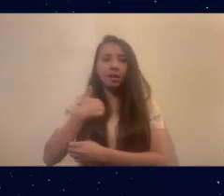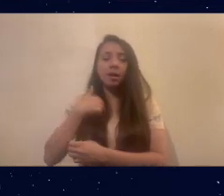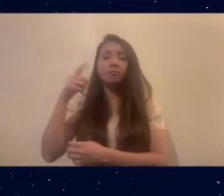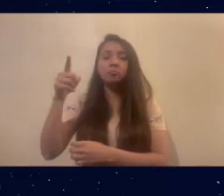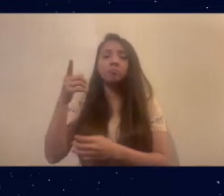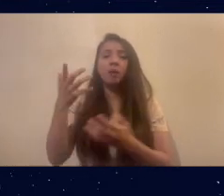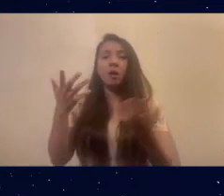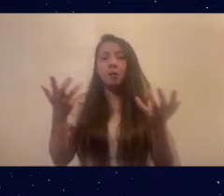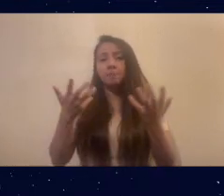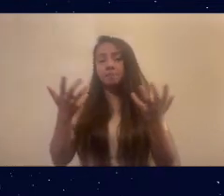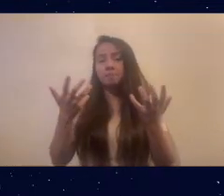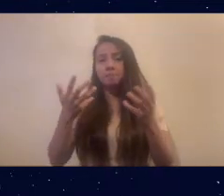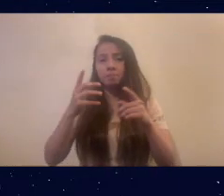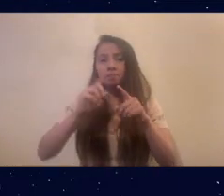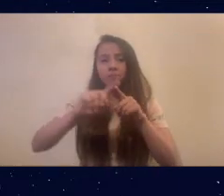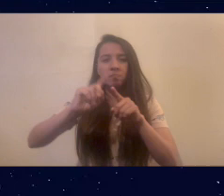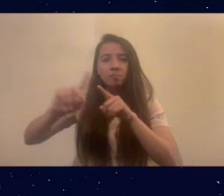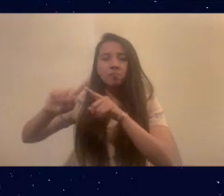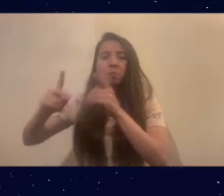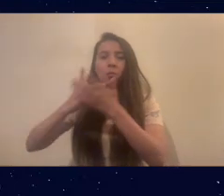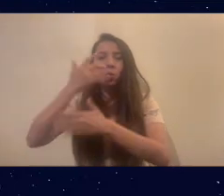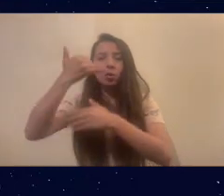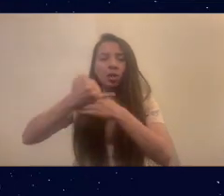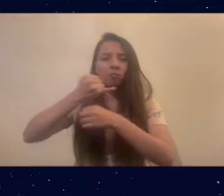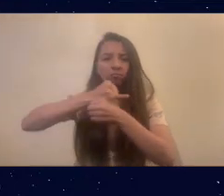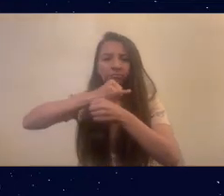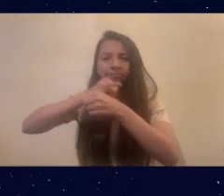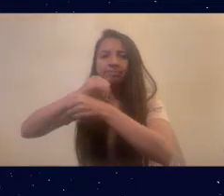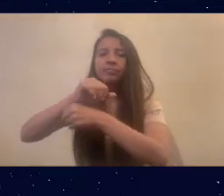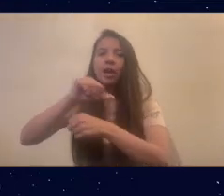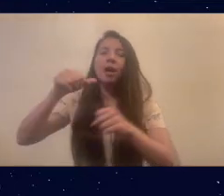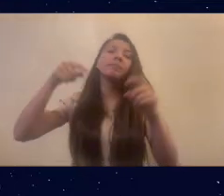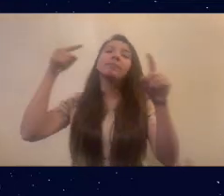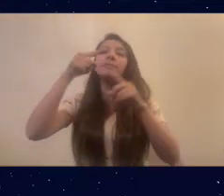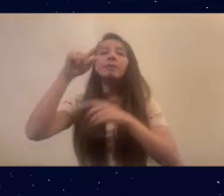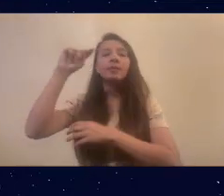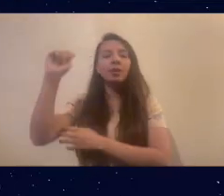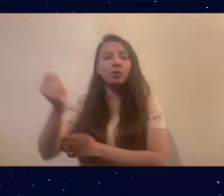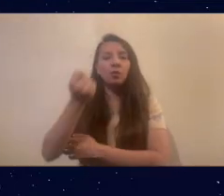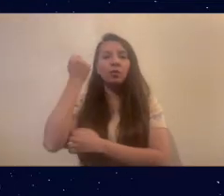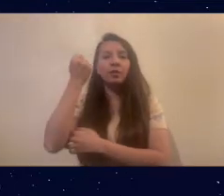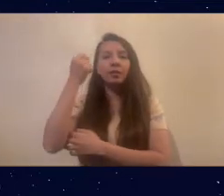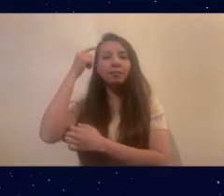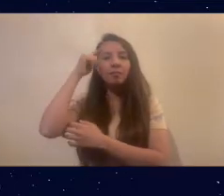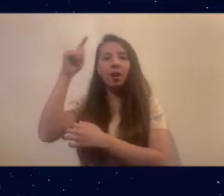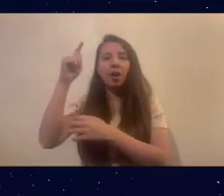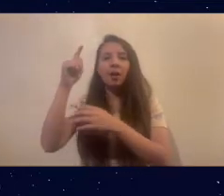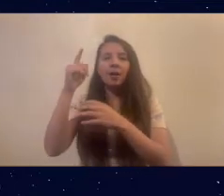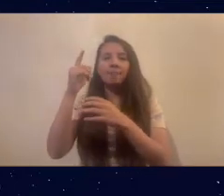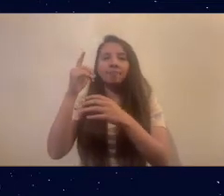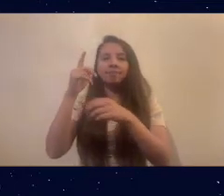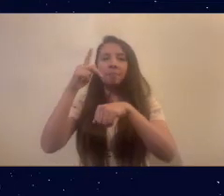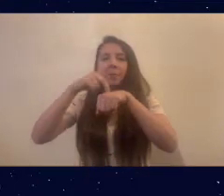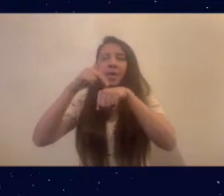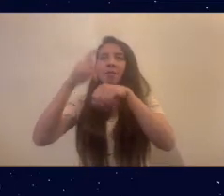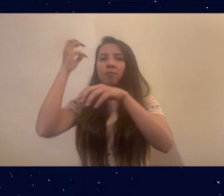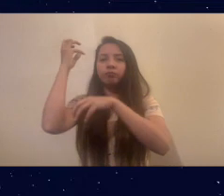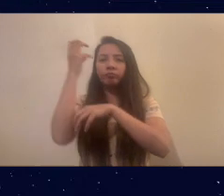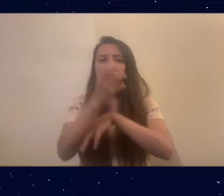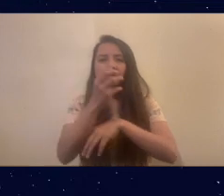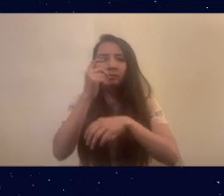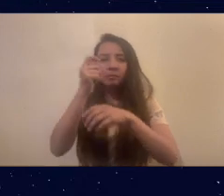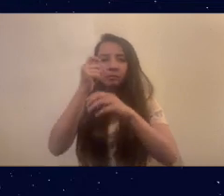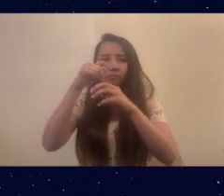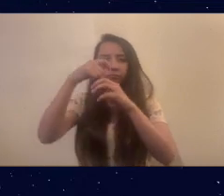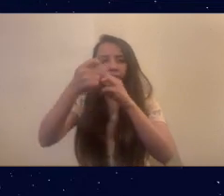dirigido proyectos innovadores de investigación en tecnología para la exploración espacial de asteroides y destacó por